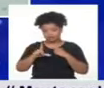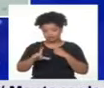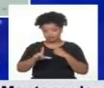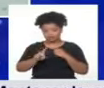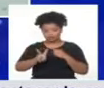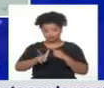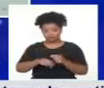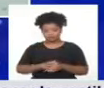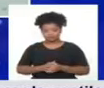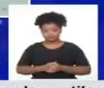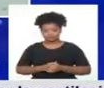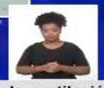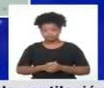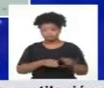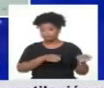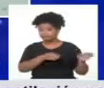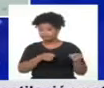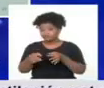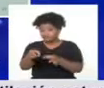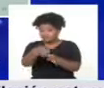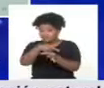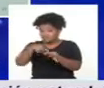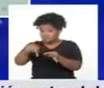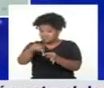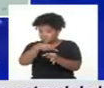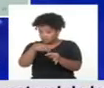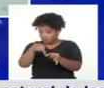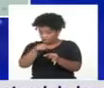Y el municipio especial Isla de la Juventud,